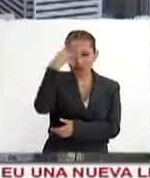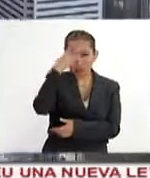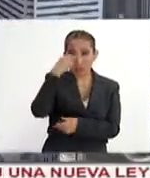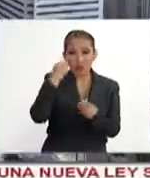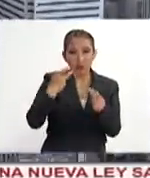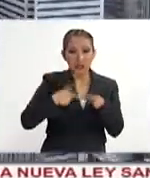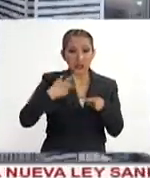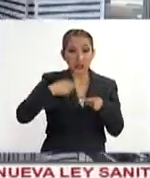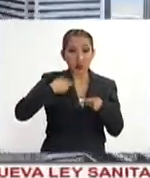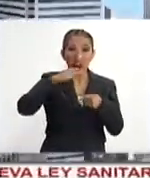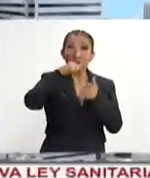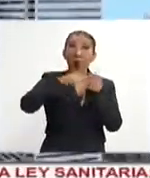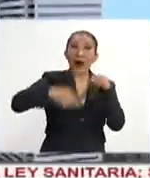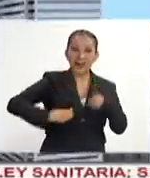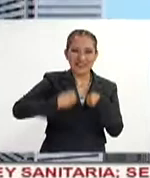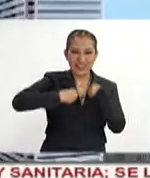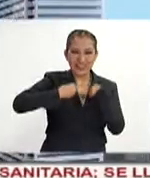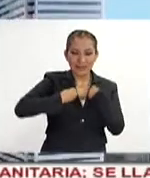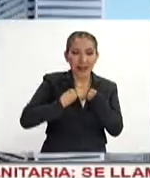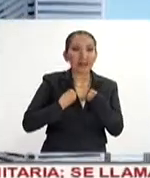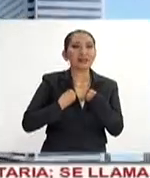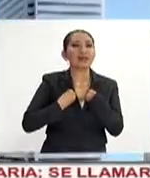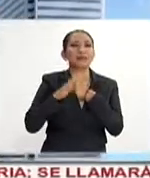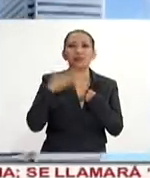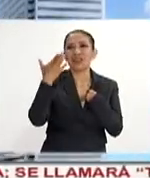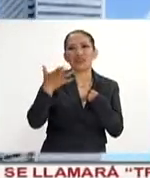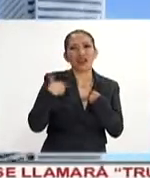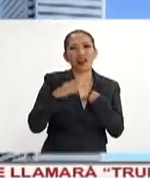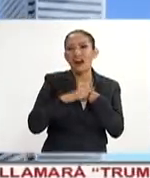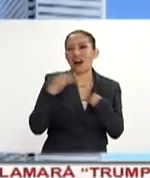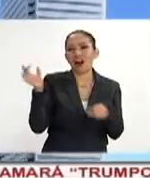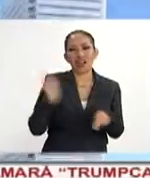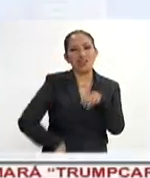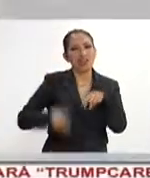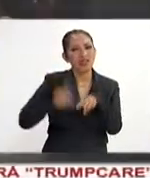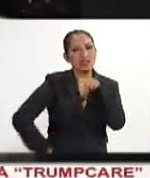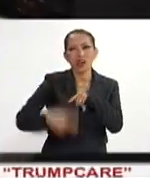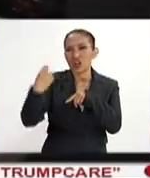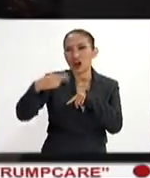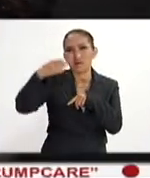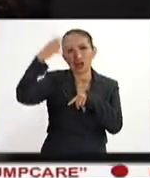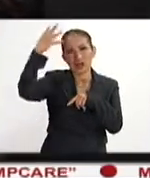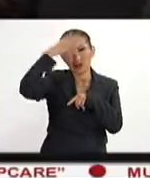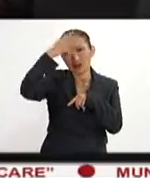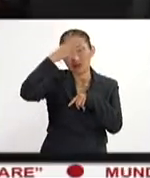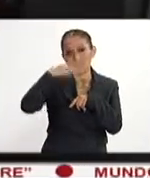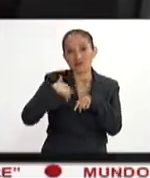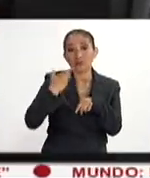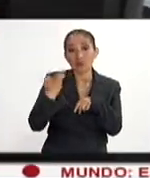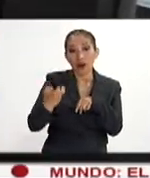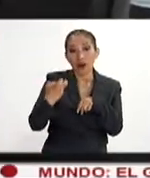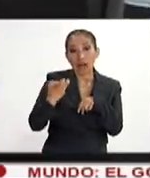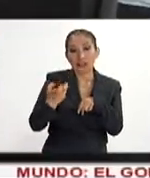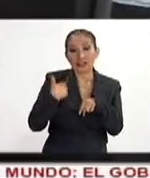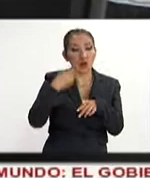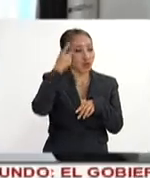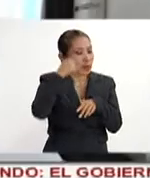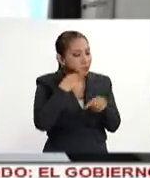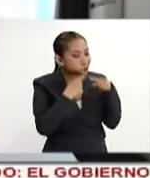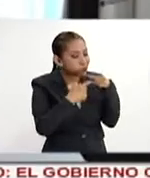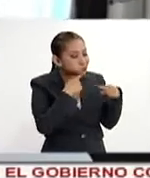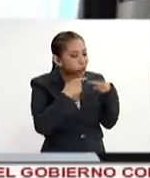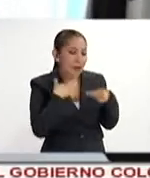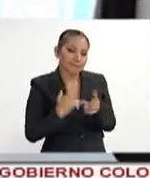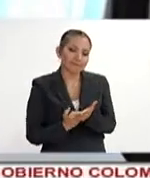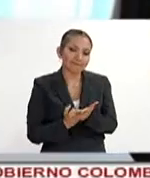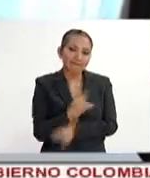muchos inquilinos del lugar pidieron que fuera retirado el nombre del edificio, razón que llevó a los dueños